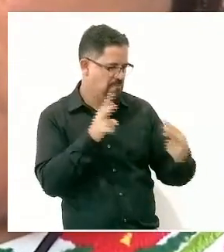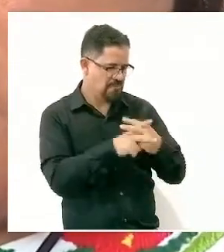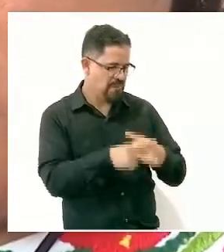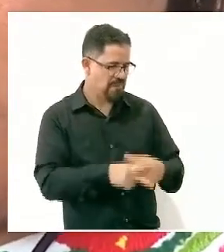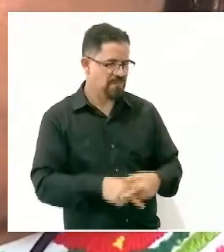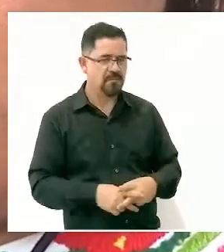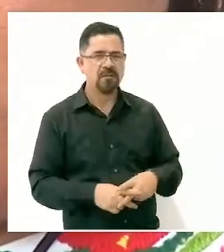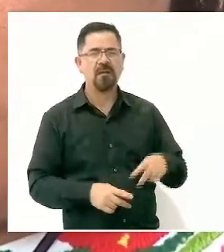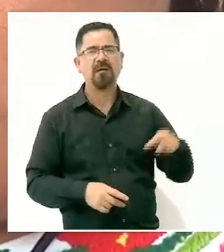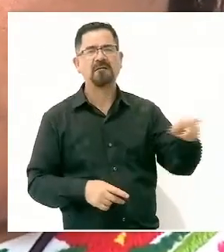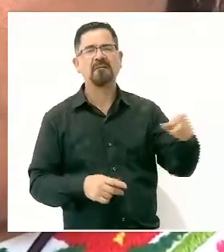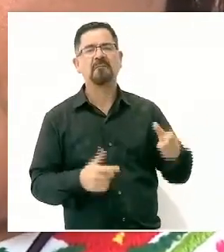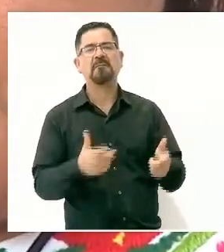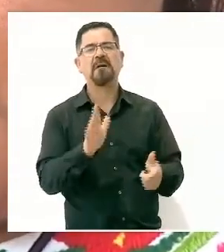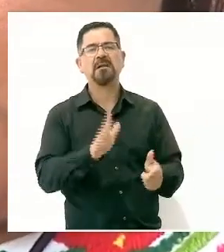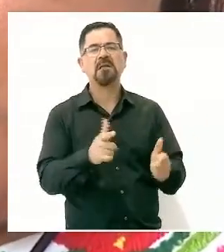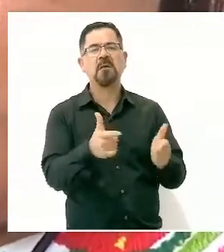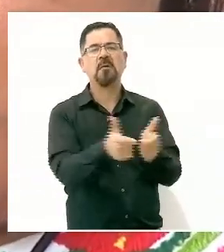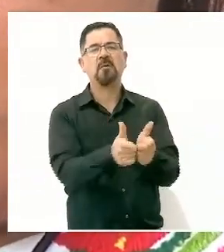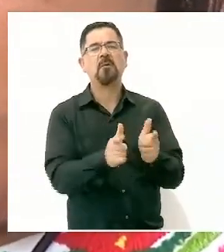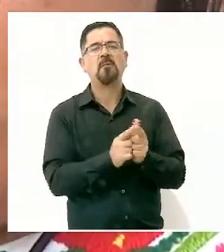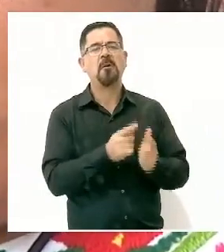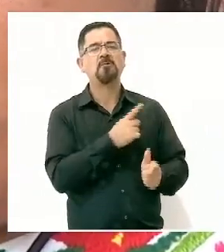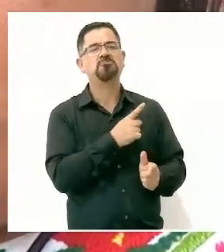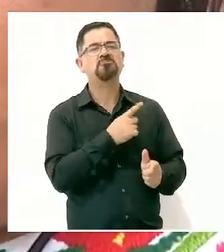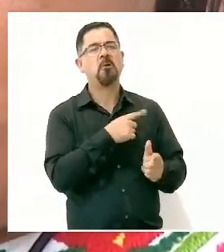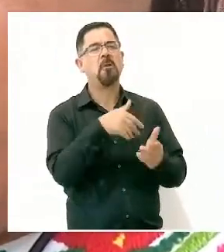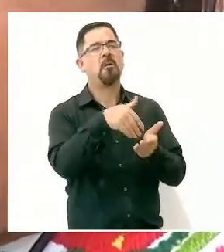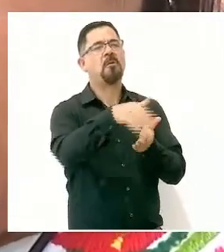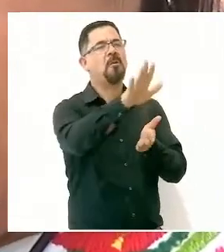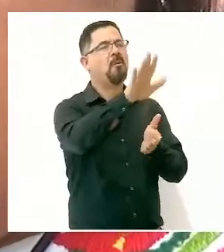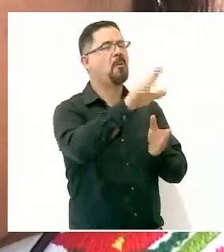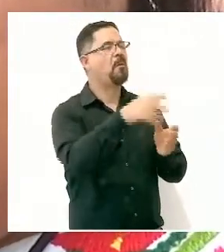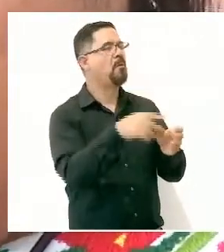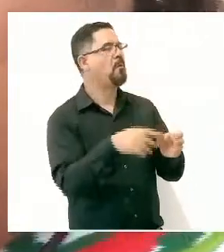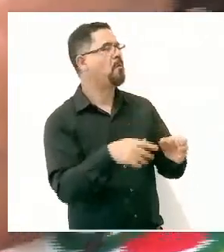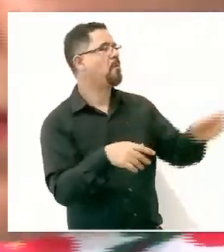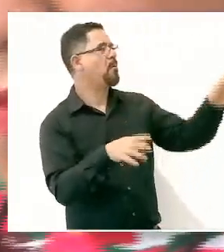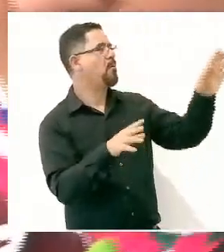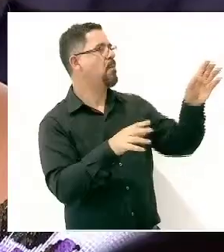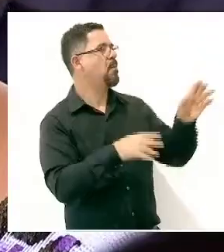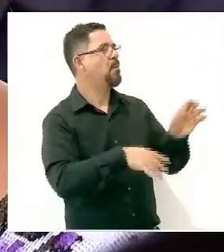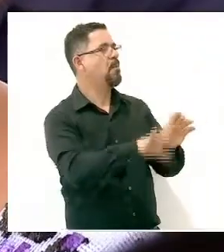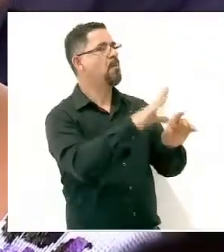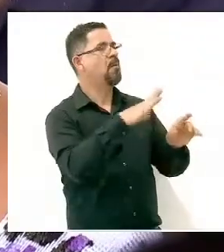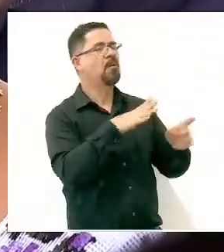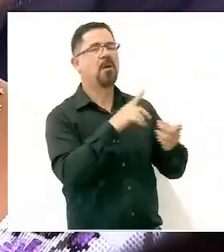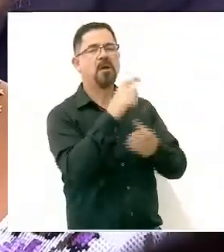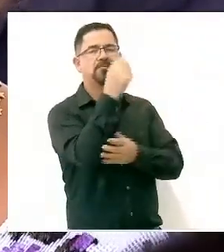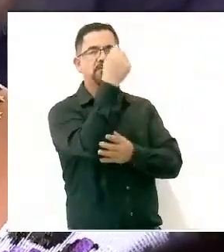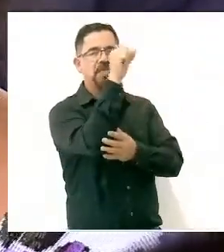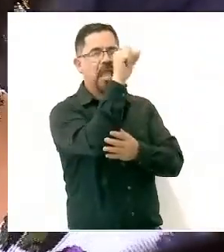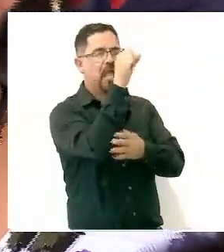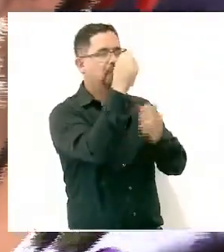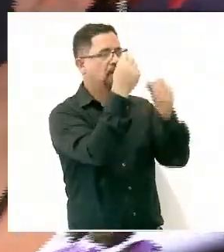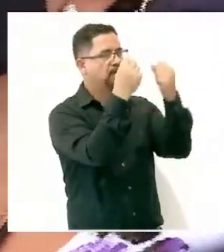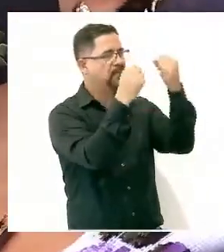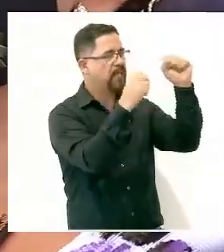grupos errantes que resisten en la selva sin someterse.